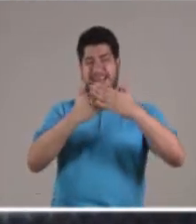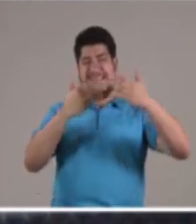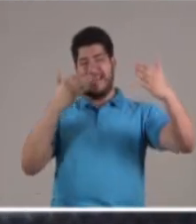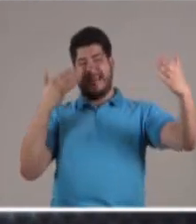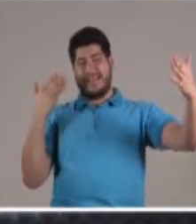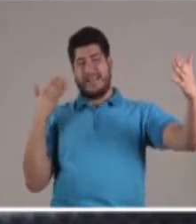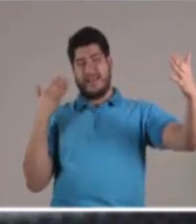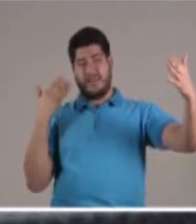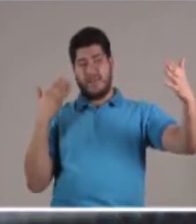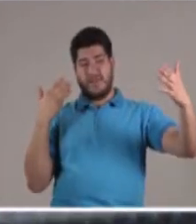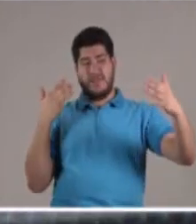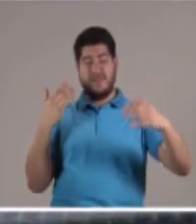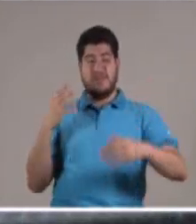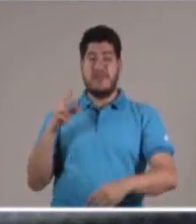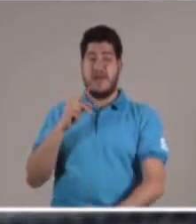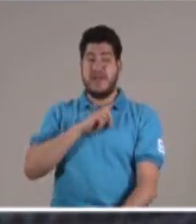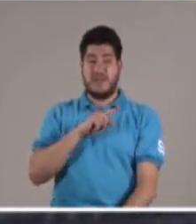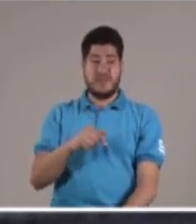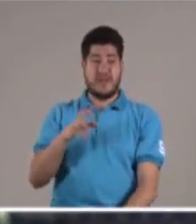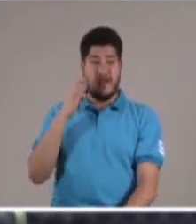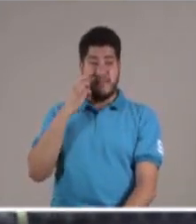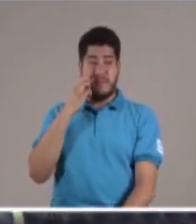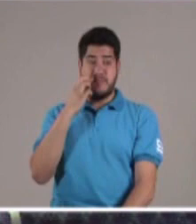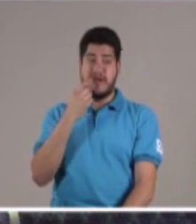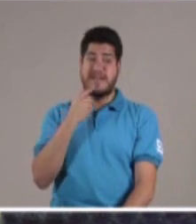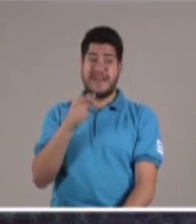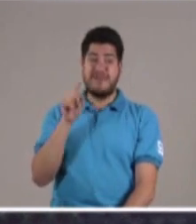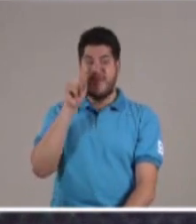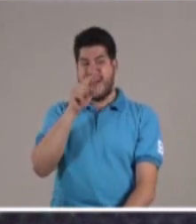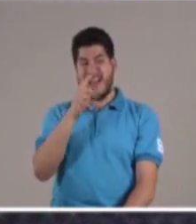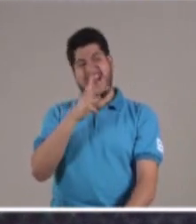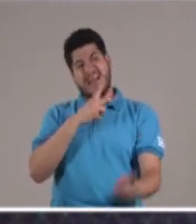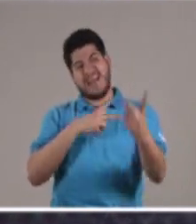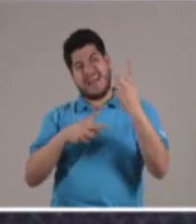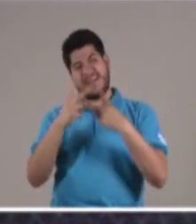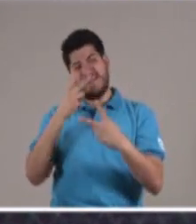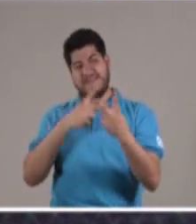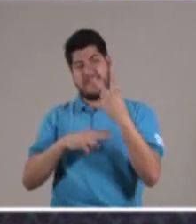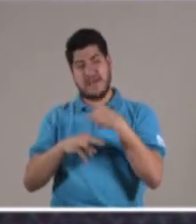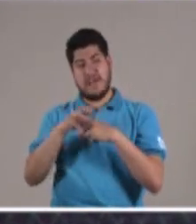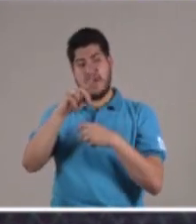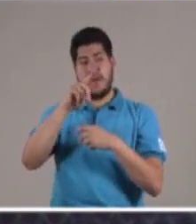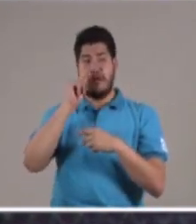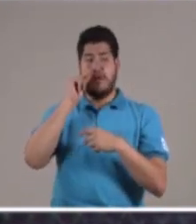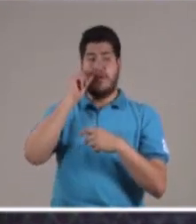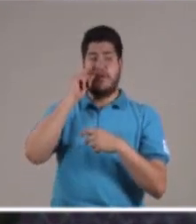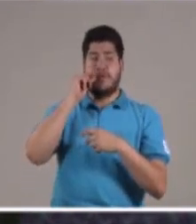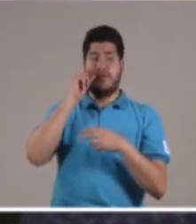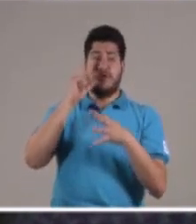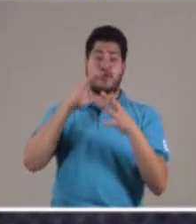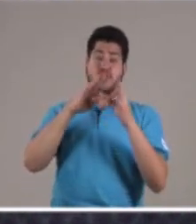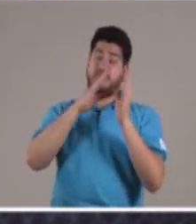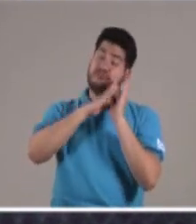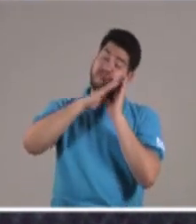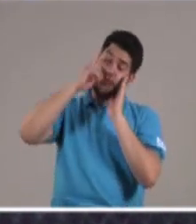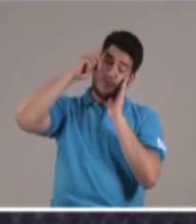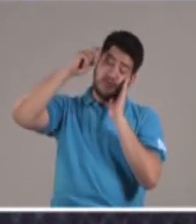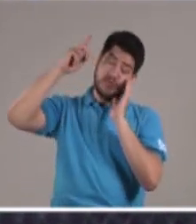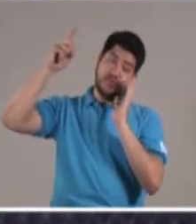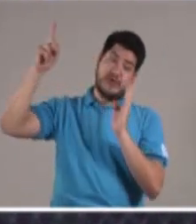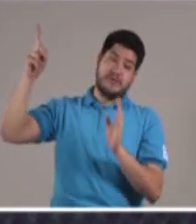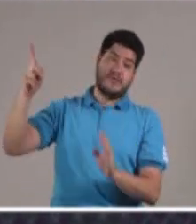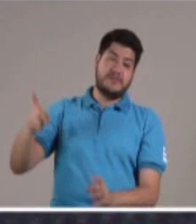no estaba bajo la protección del papá dijeron Ahí viene el El señor de los sueños